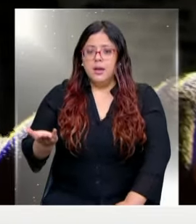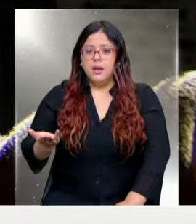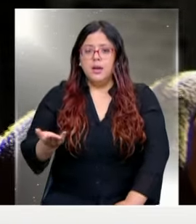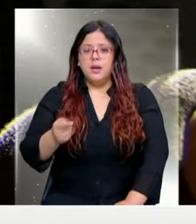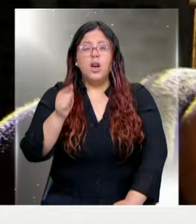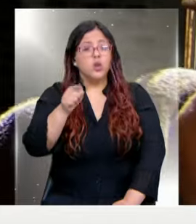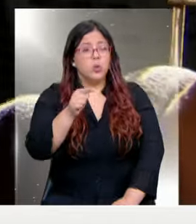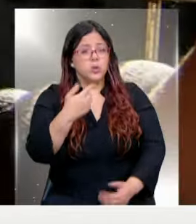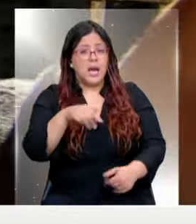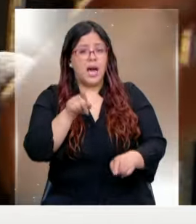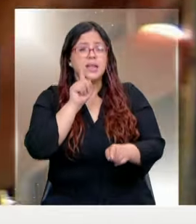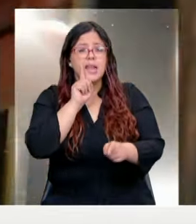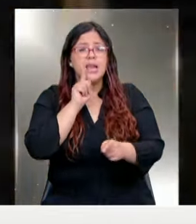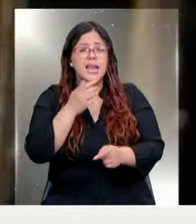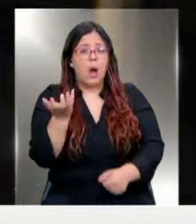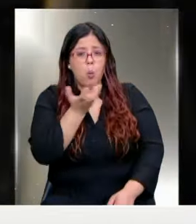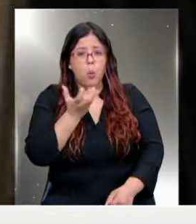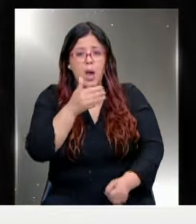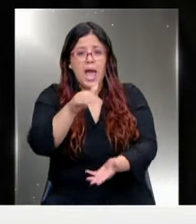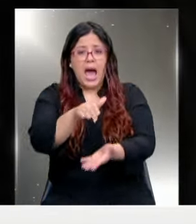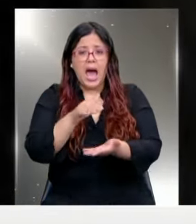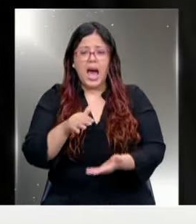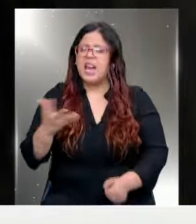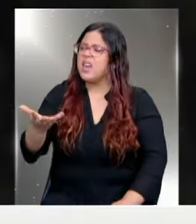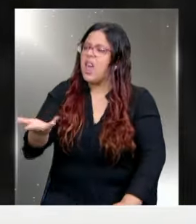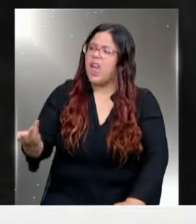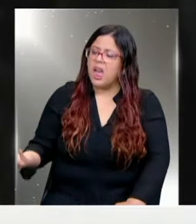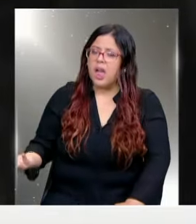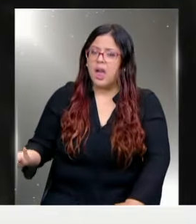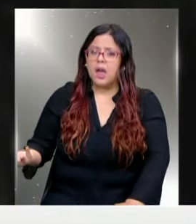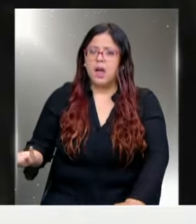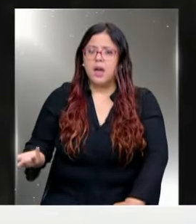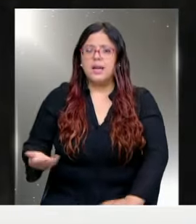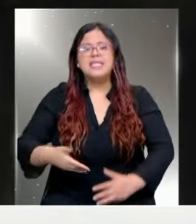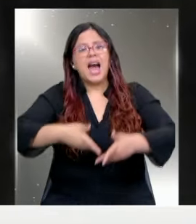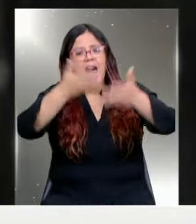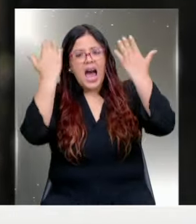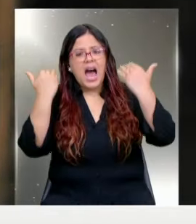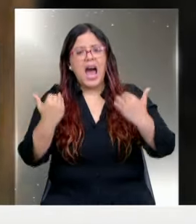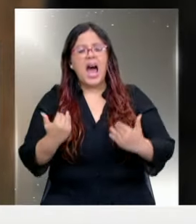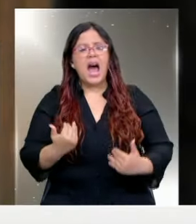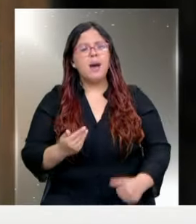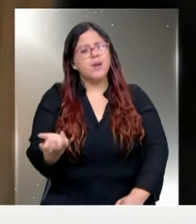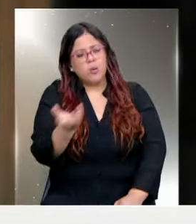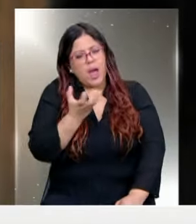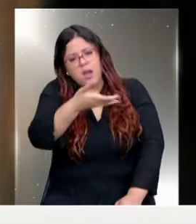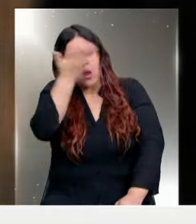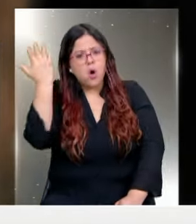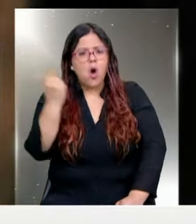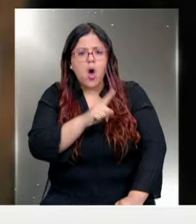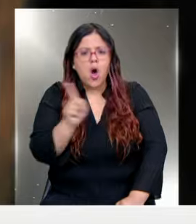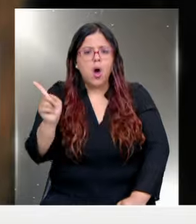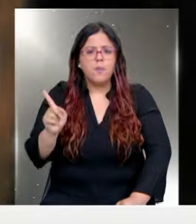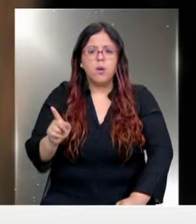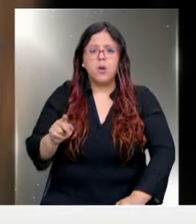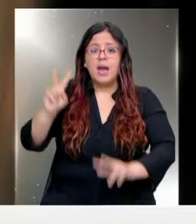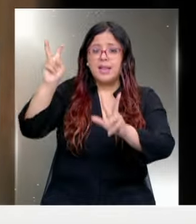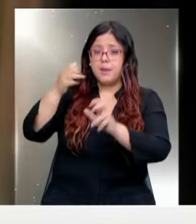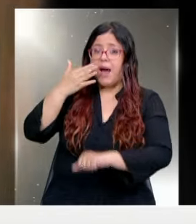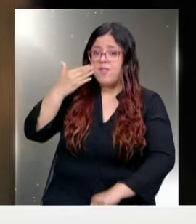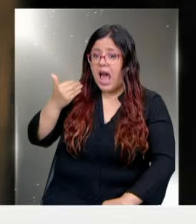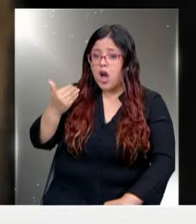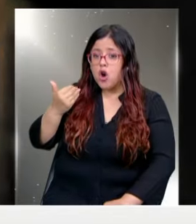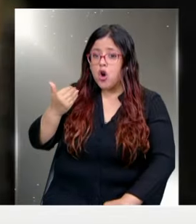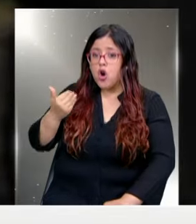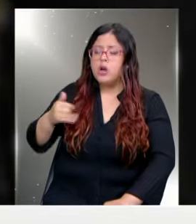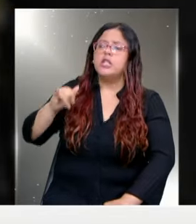¿Trajiste la u...? ¿La qué? Ya, pero me agarré el ¿Lo blanco?